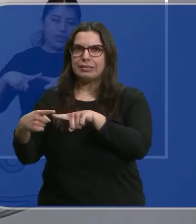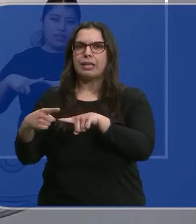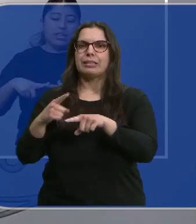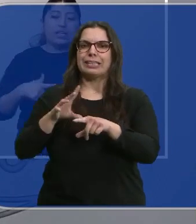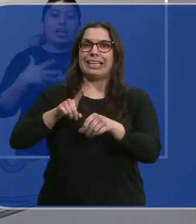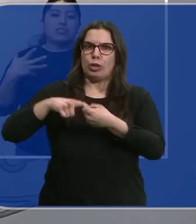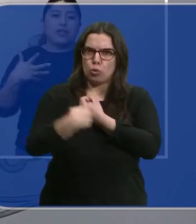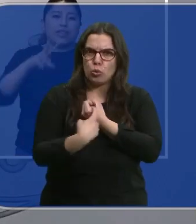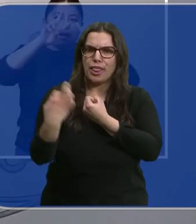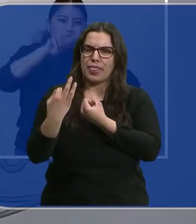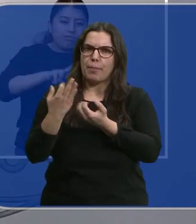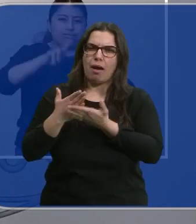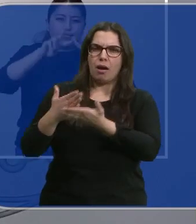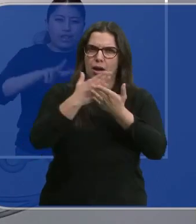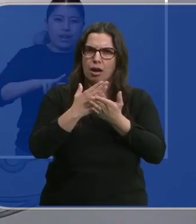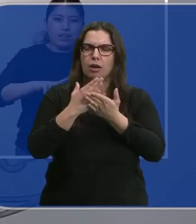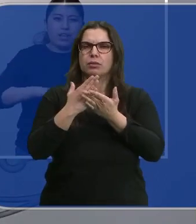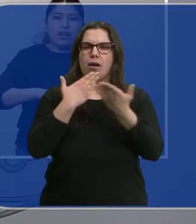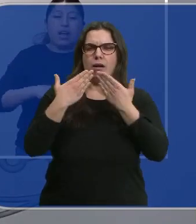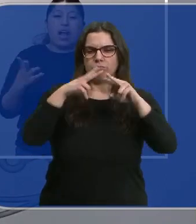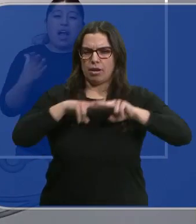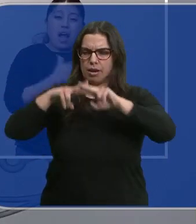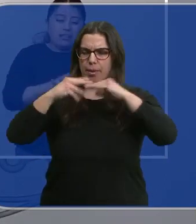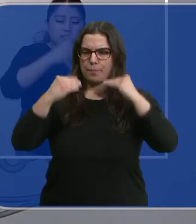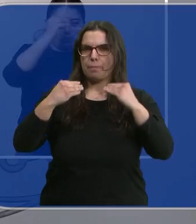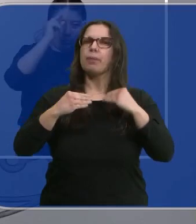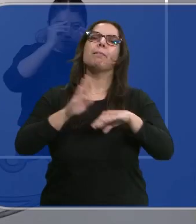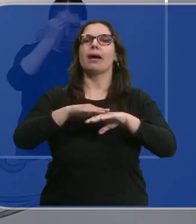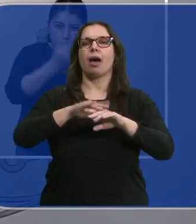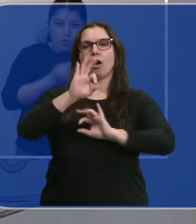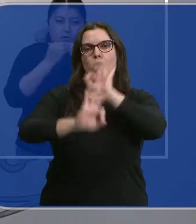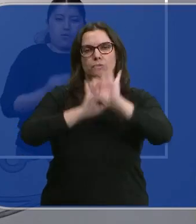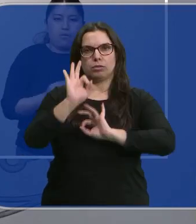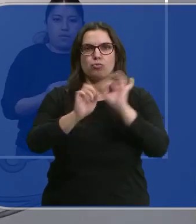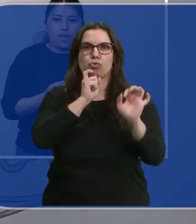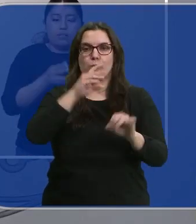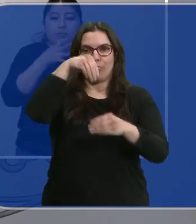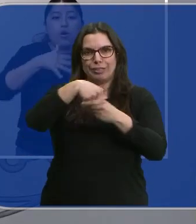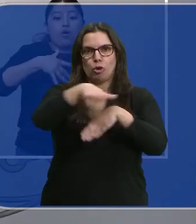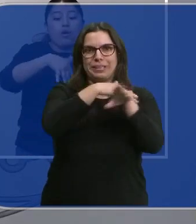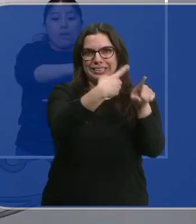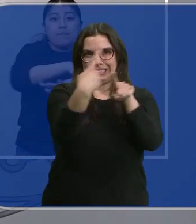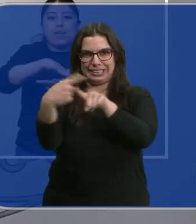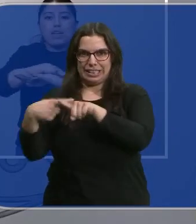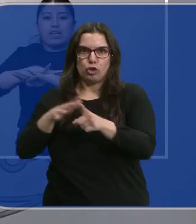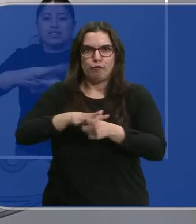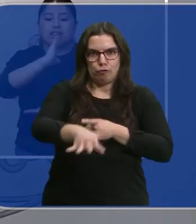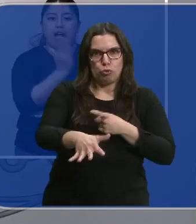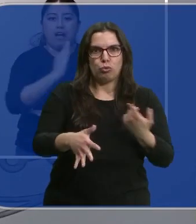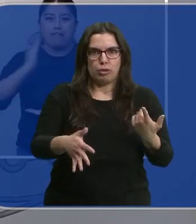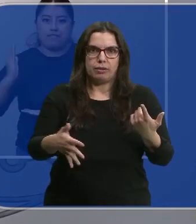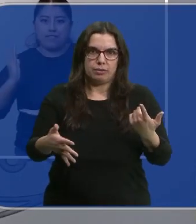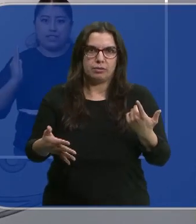tiene que analizarse previamente dentro, como digo, de los propios ministerios que están afectados